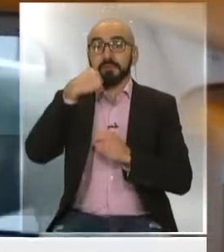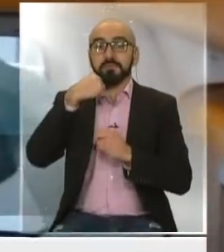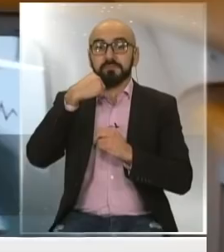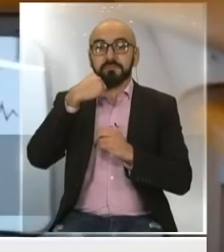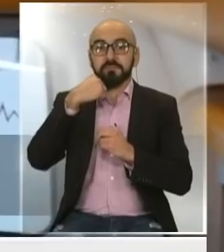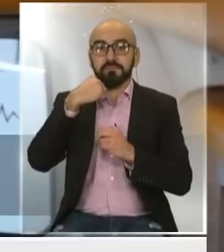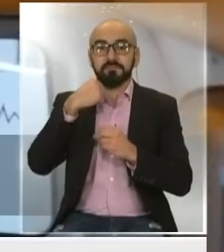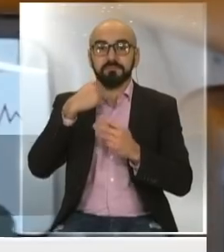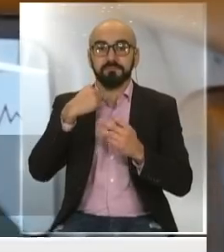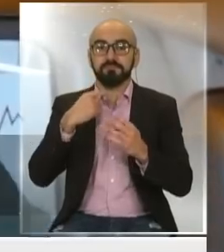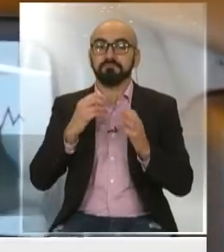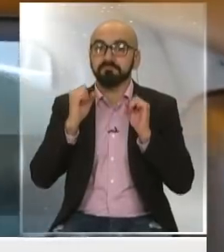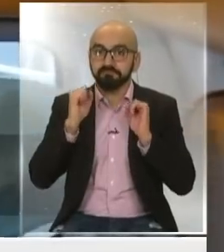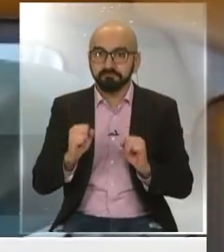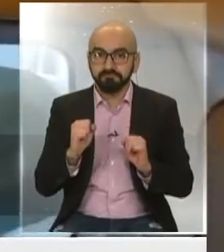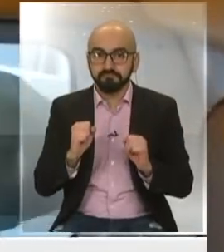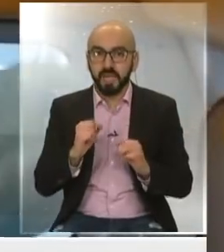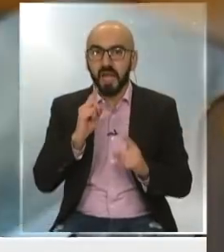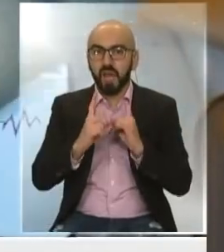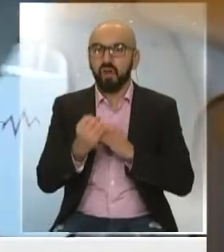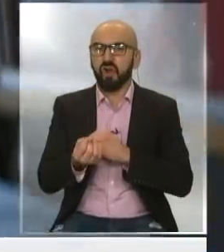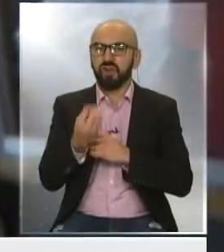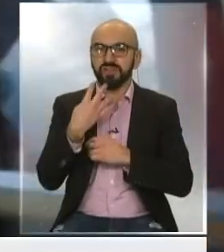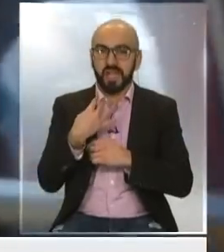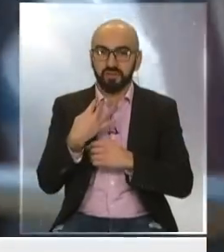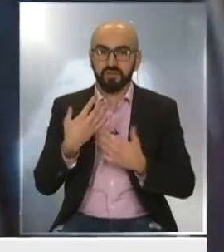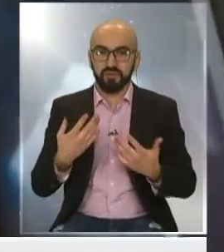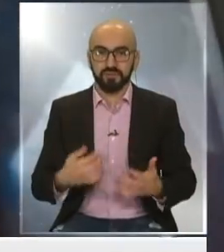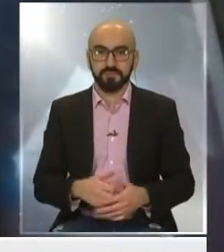del paciente para producir algún contagio.